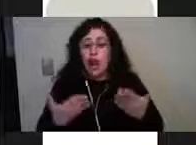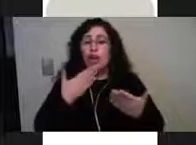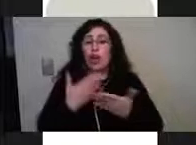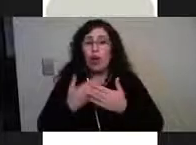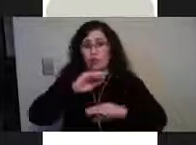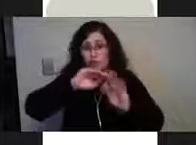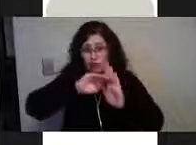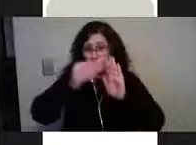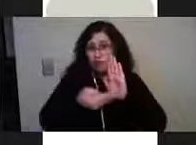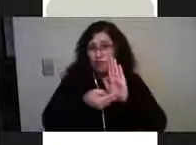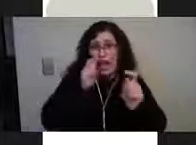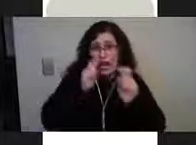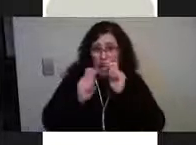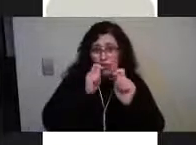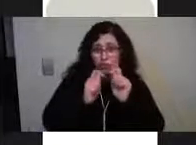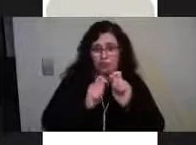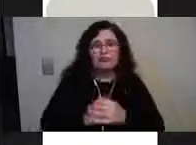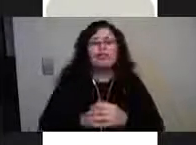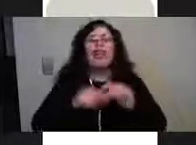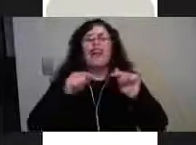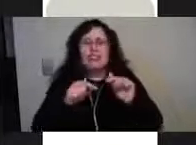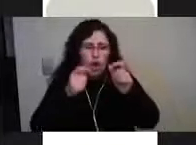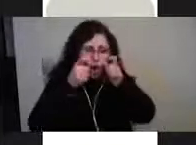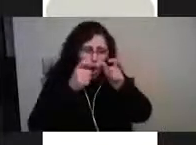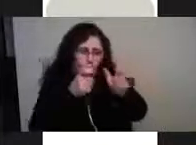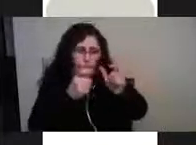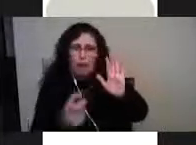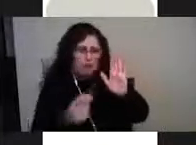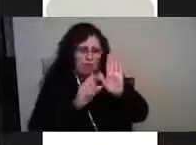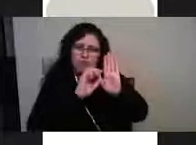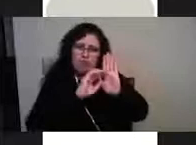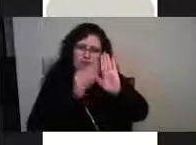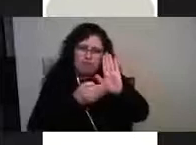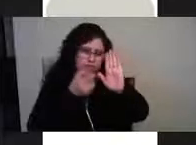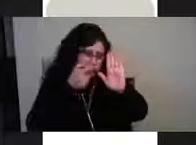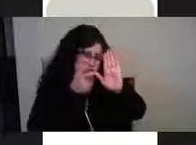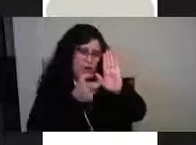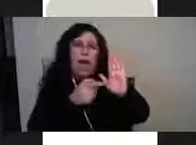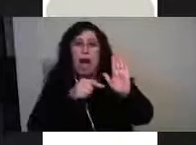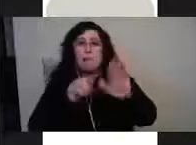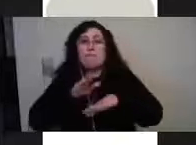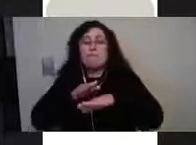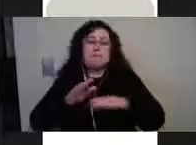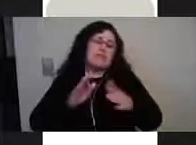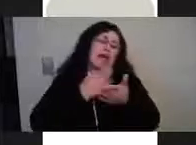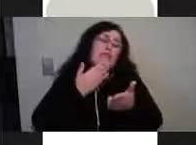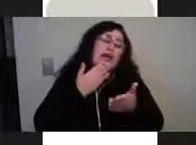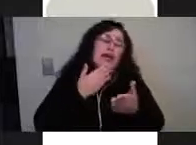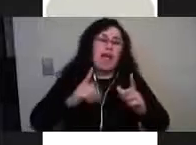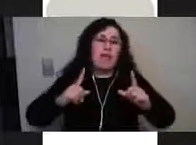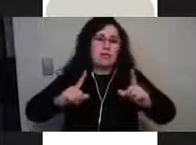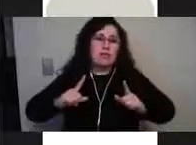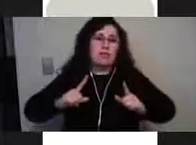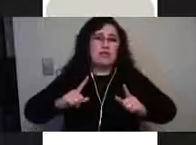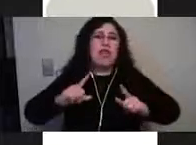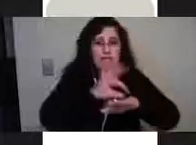trata de controlar lo máximo posible y se les da licencia a las mamás, ¿cierto? Para que se puedan cuidar